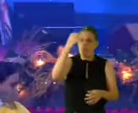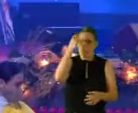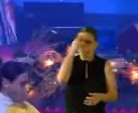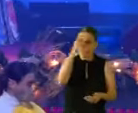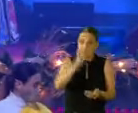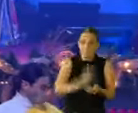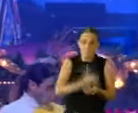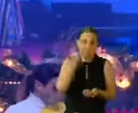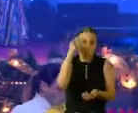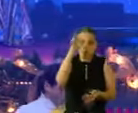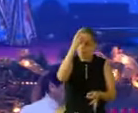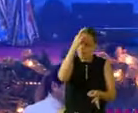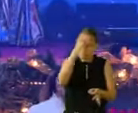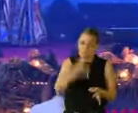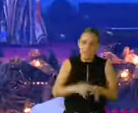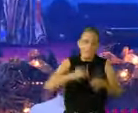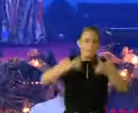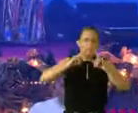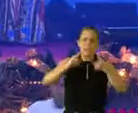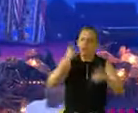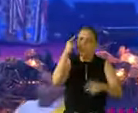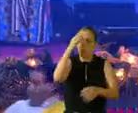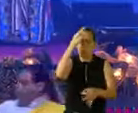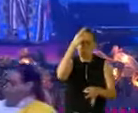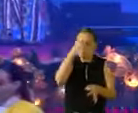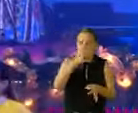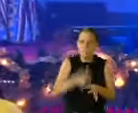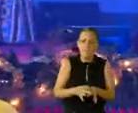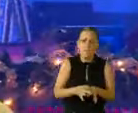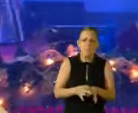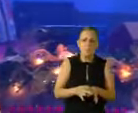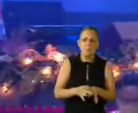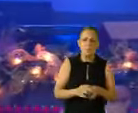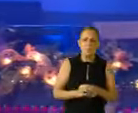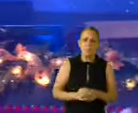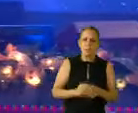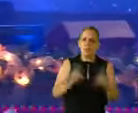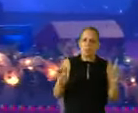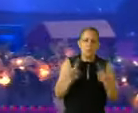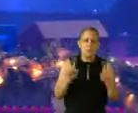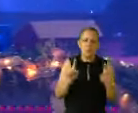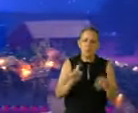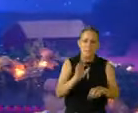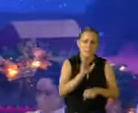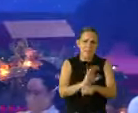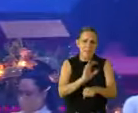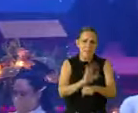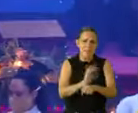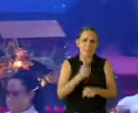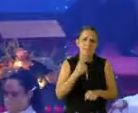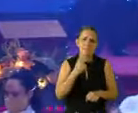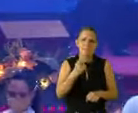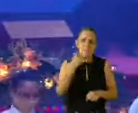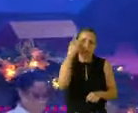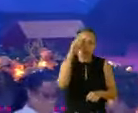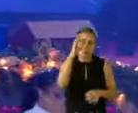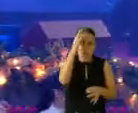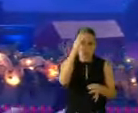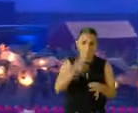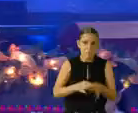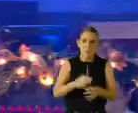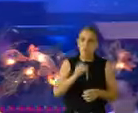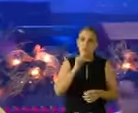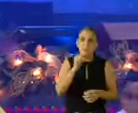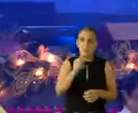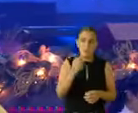fe, Padre, declaramos por fe, Padre, creemos por fe. ¿Dónde está la iglesia que diga esto es por fe? No es por vista, no es por lo que usted